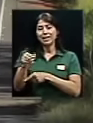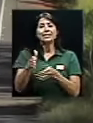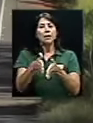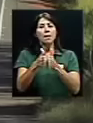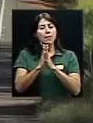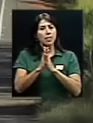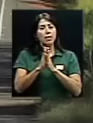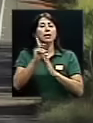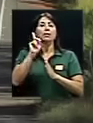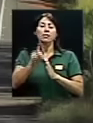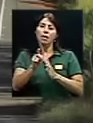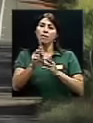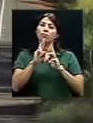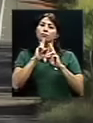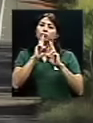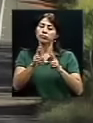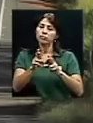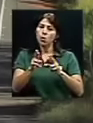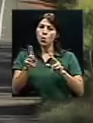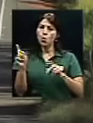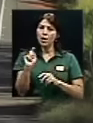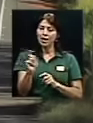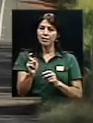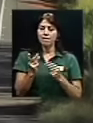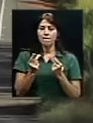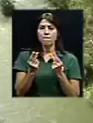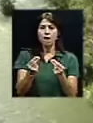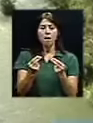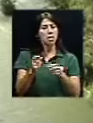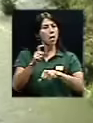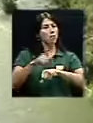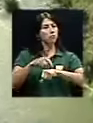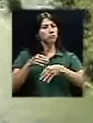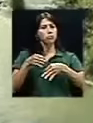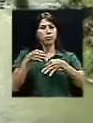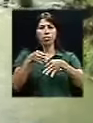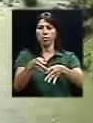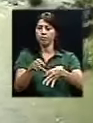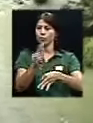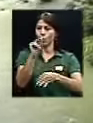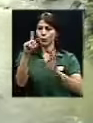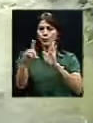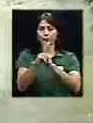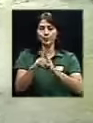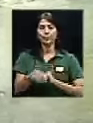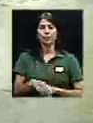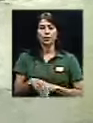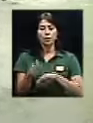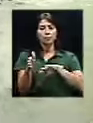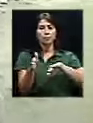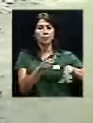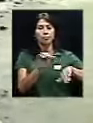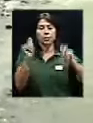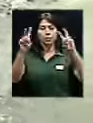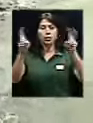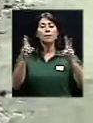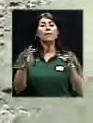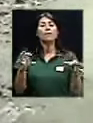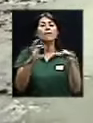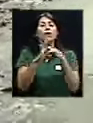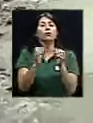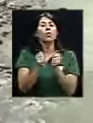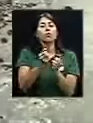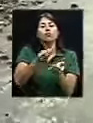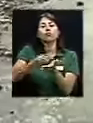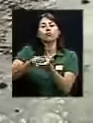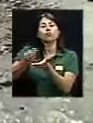forma urgente, rápida y sin derecho a prórrogas. Otro aspecto es el relacionado a la obtención de materias primas